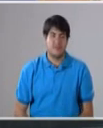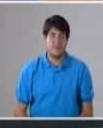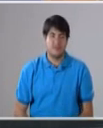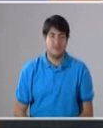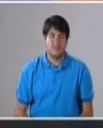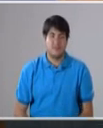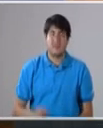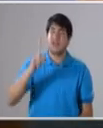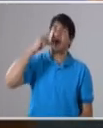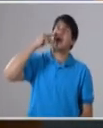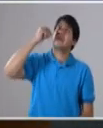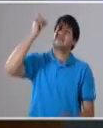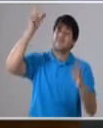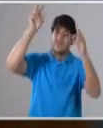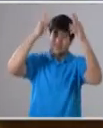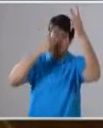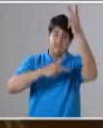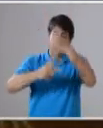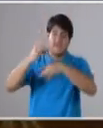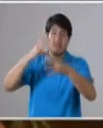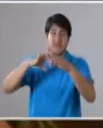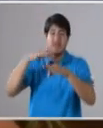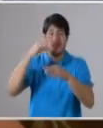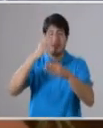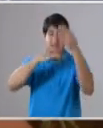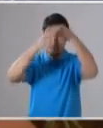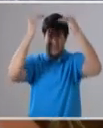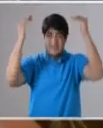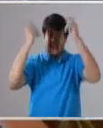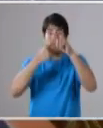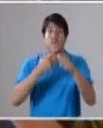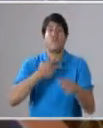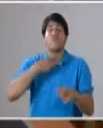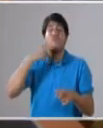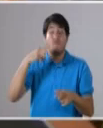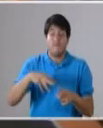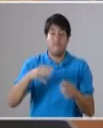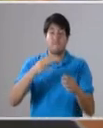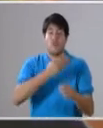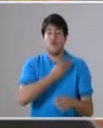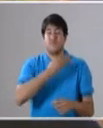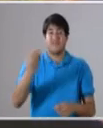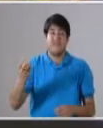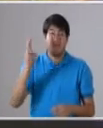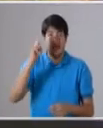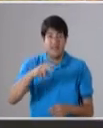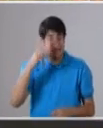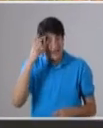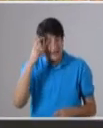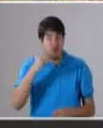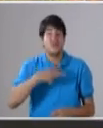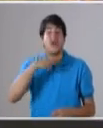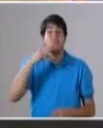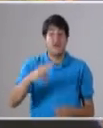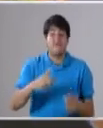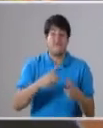El Señor descenderá del cielo con voz de mando, se tiene que escuchar la voz de mando. Con voz de arcángel, se tiene que escuchar la voz de